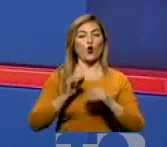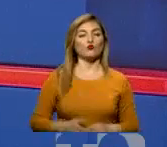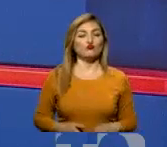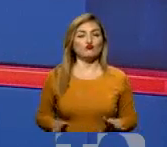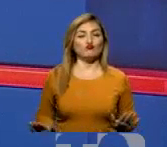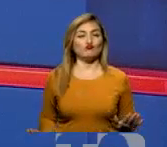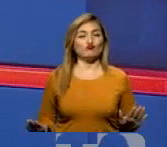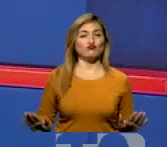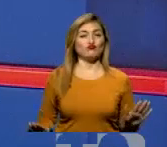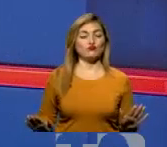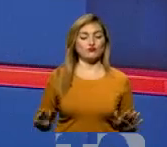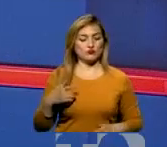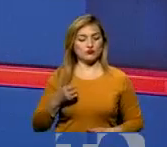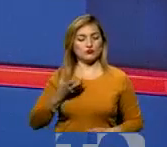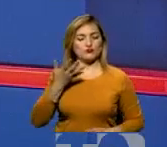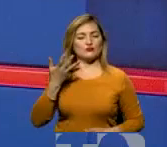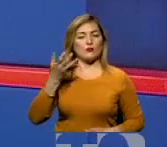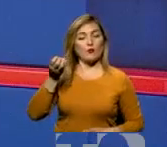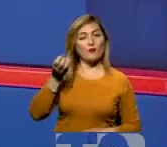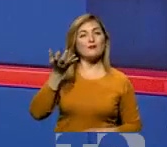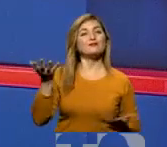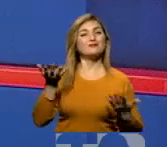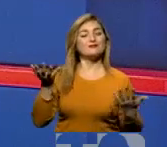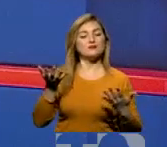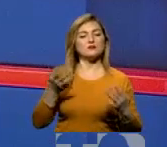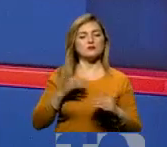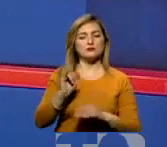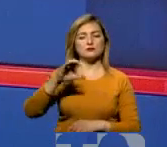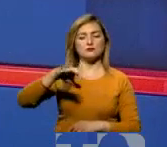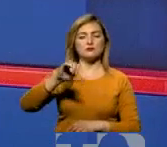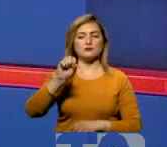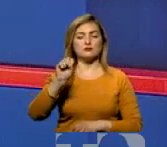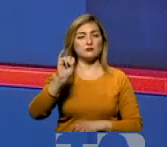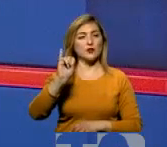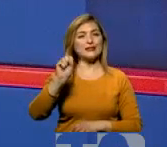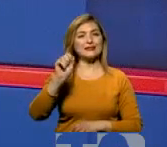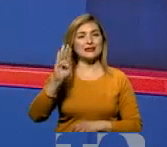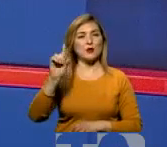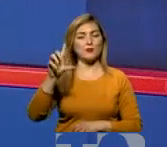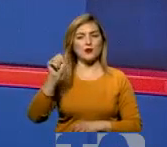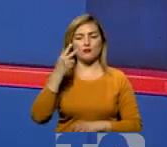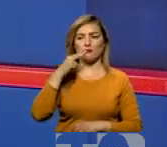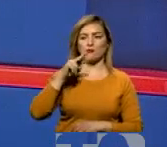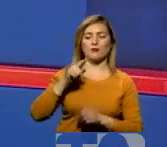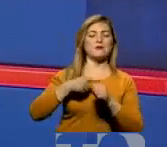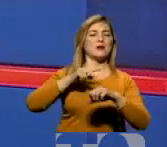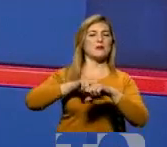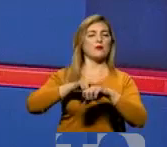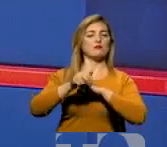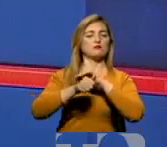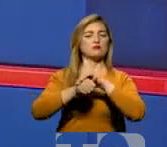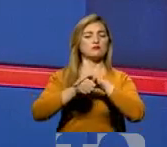color blanco sorprendió a turistas y su guía en la isla Isabela. Este raro caso se registra por primera vez en las Islas